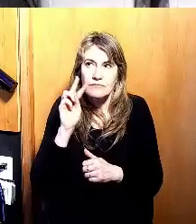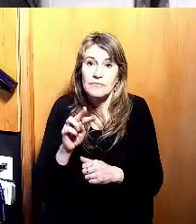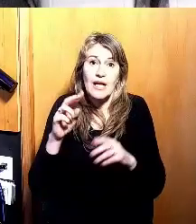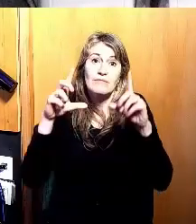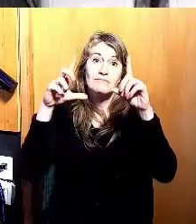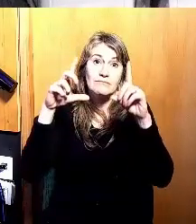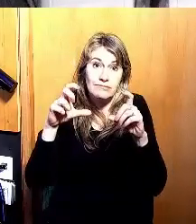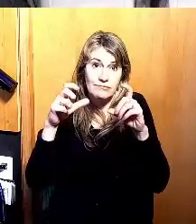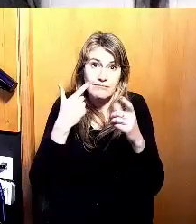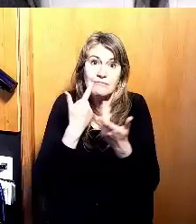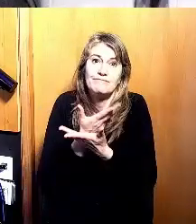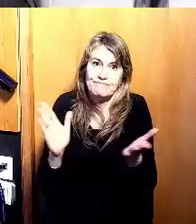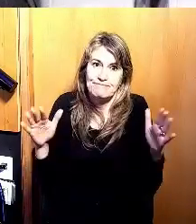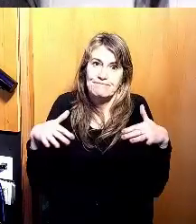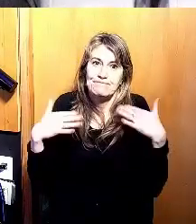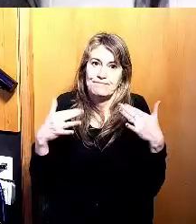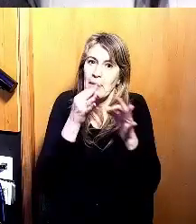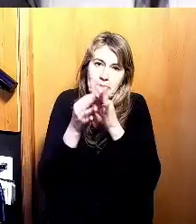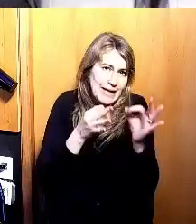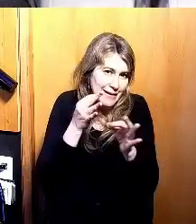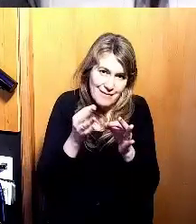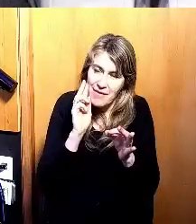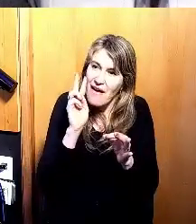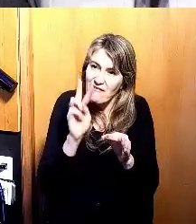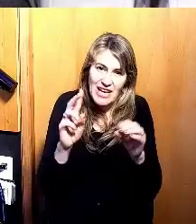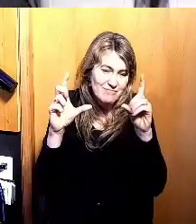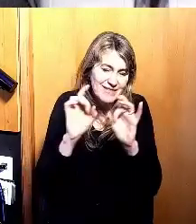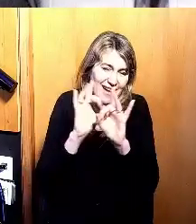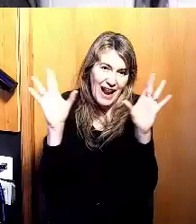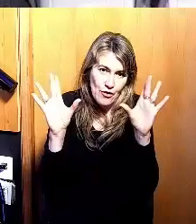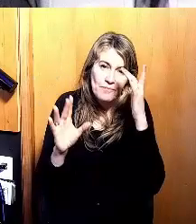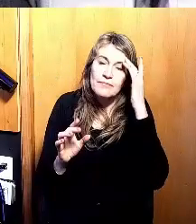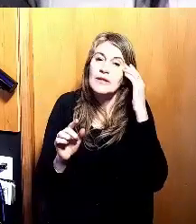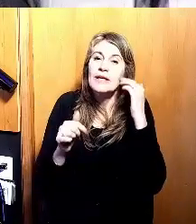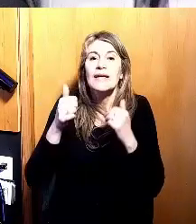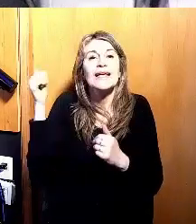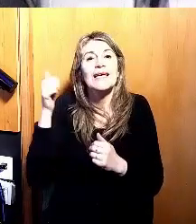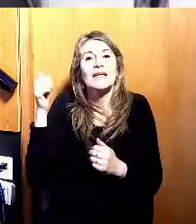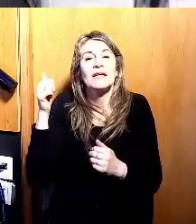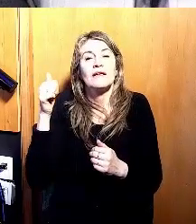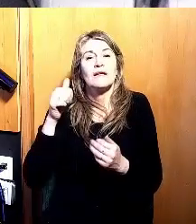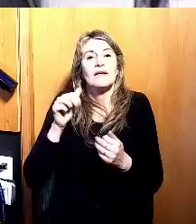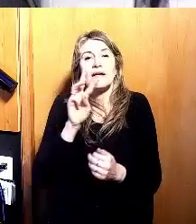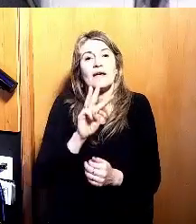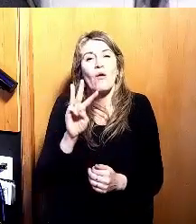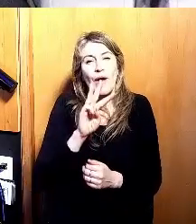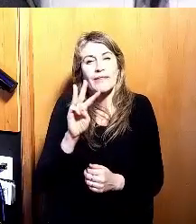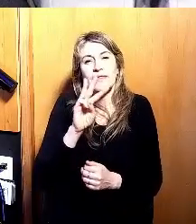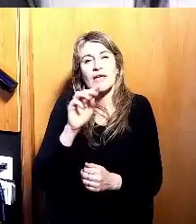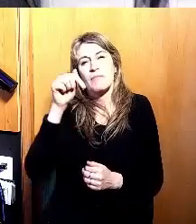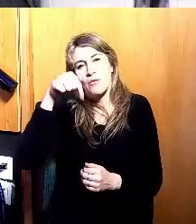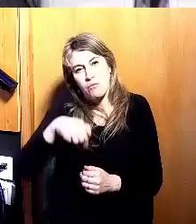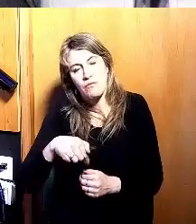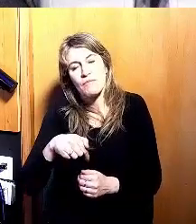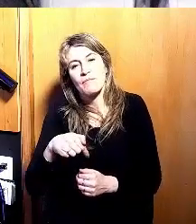las palabras que yo les pueda decir. Acá tenemos en la zona del oeste más al sur, llamada Bajo